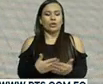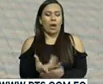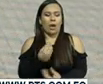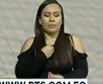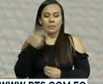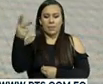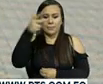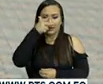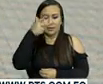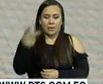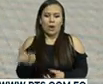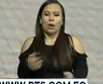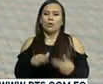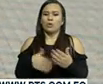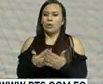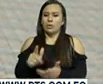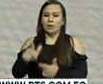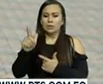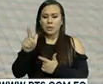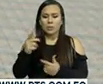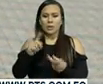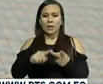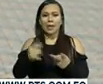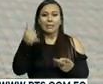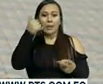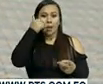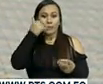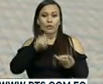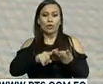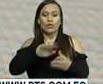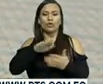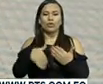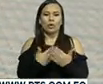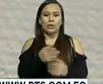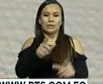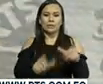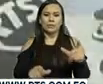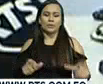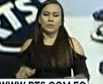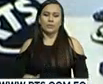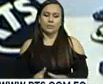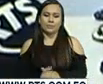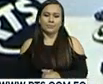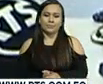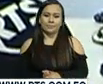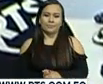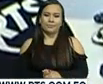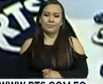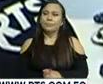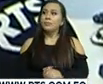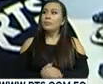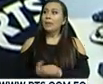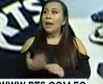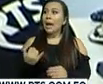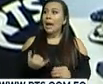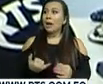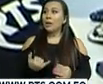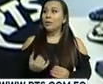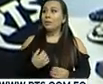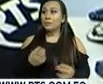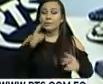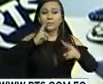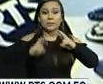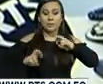de las cámaras de seguridad como de los teléfonos de todos los involucrados personales investigativos la pelota está